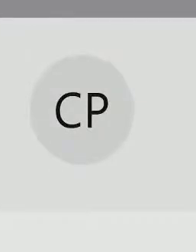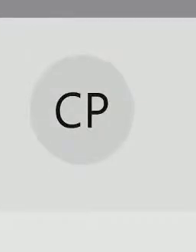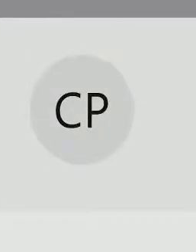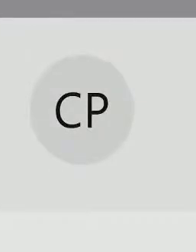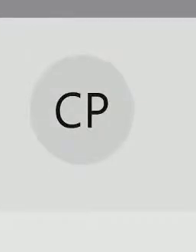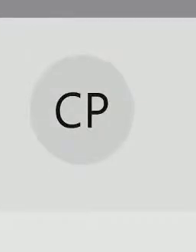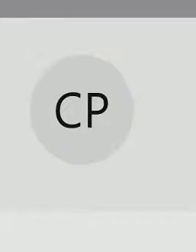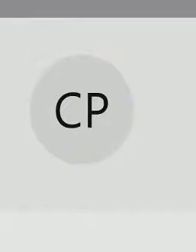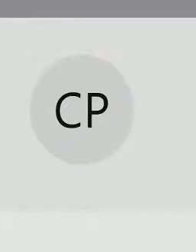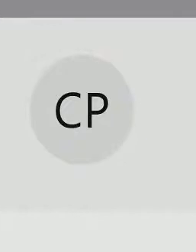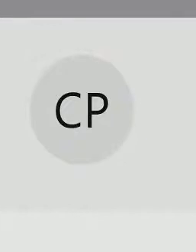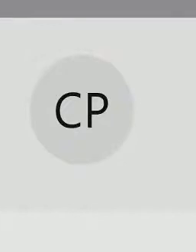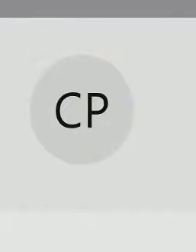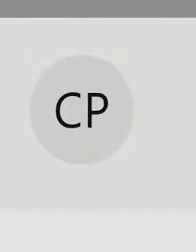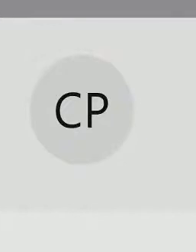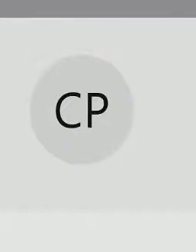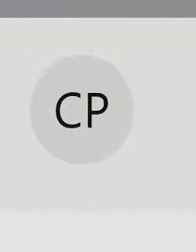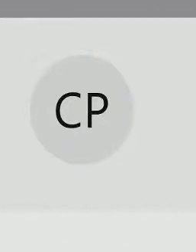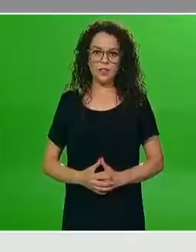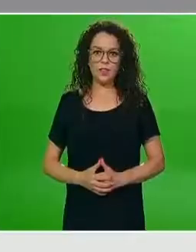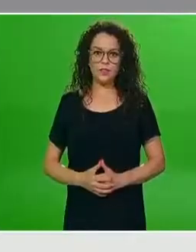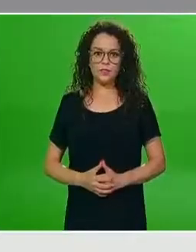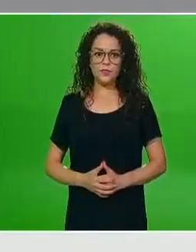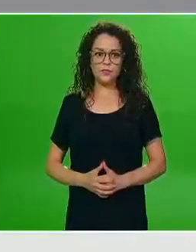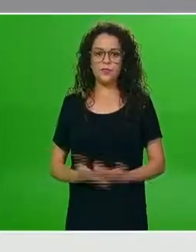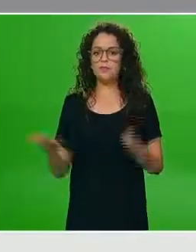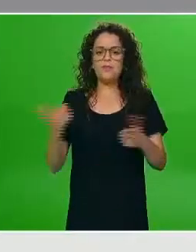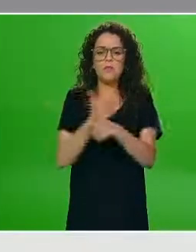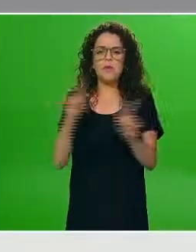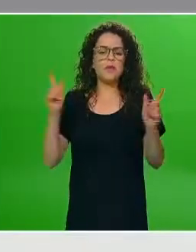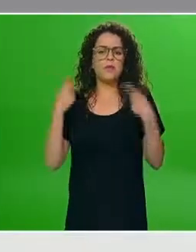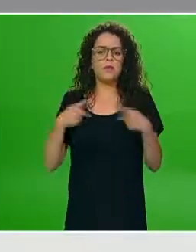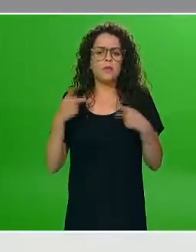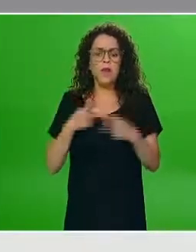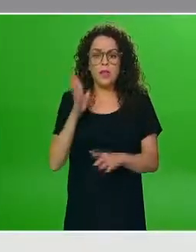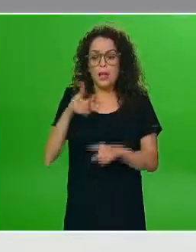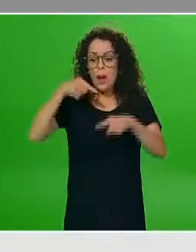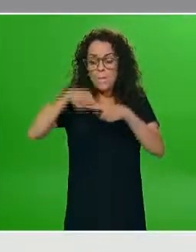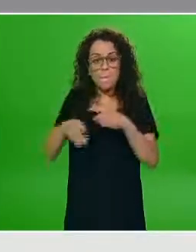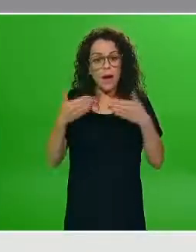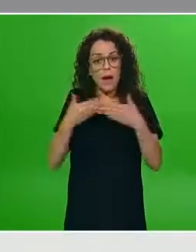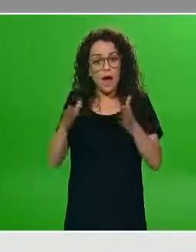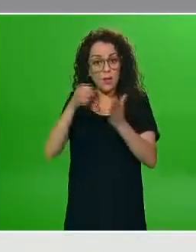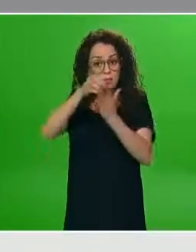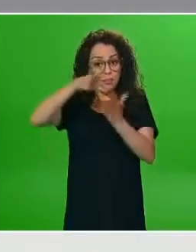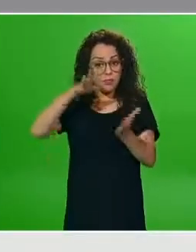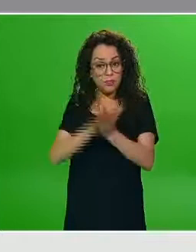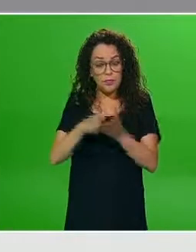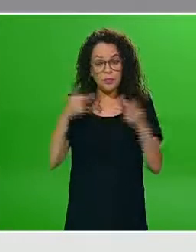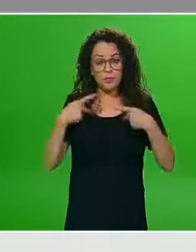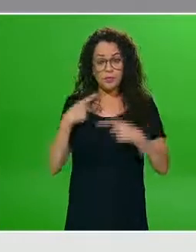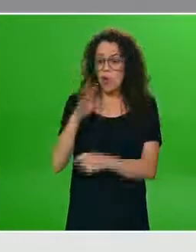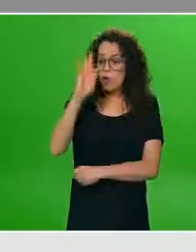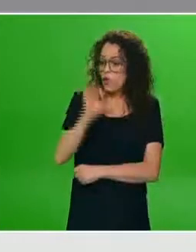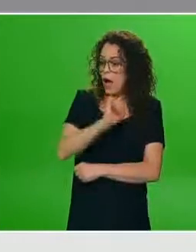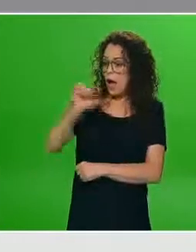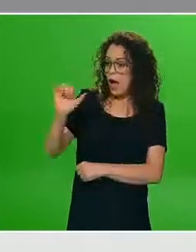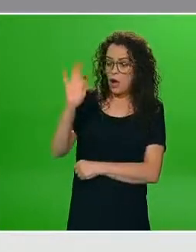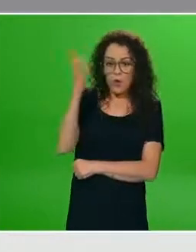en general, cualquier persona, ahora que abrimos el registro para Las personas de 40 a